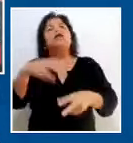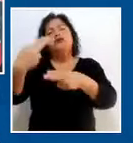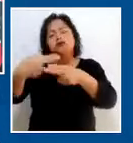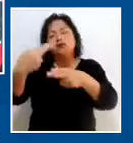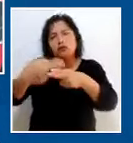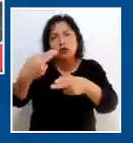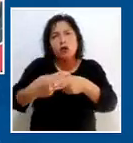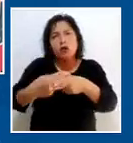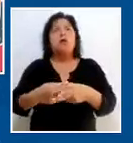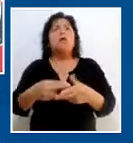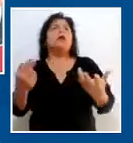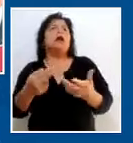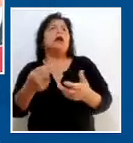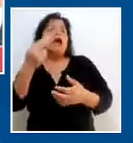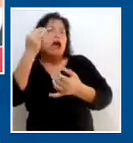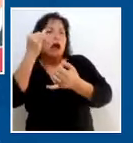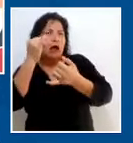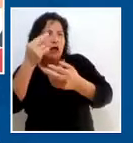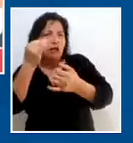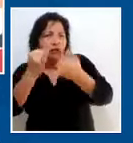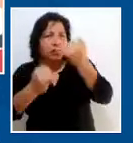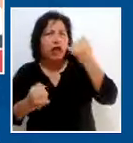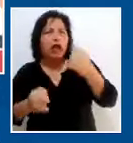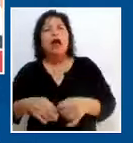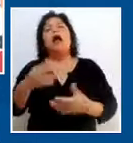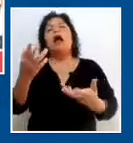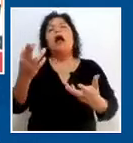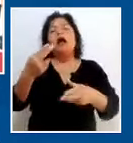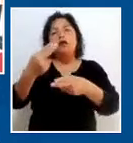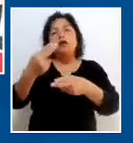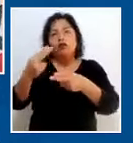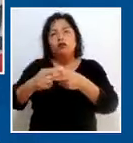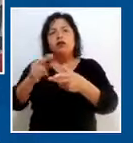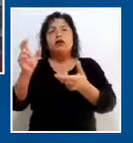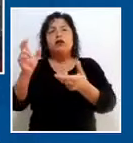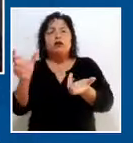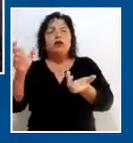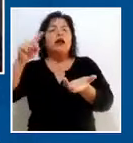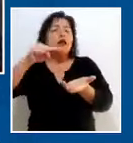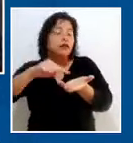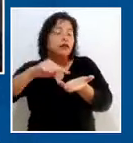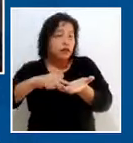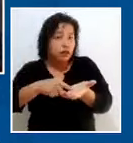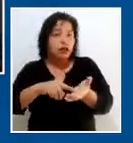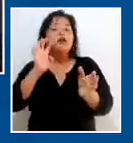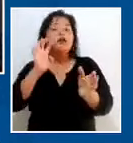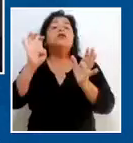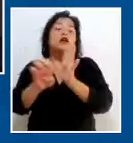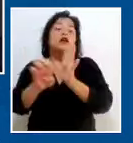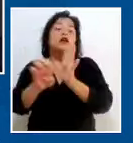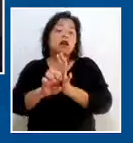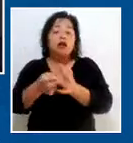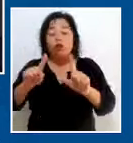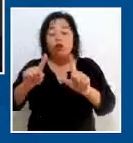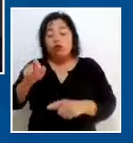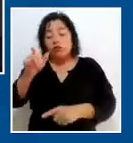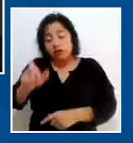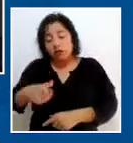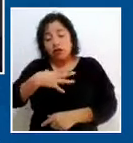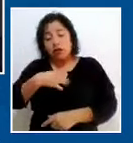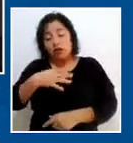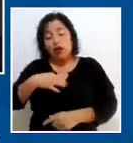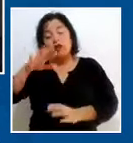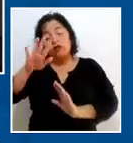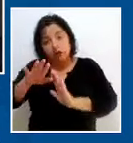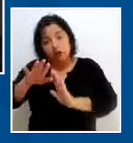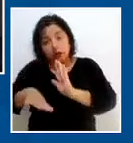identificación, nombre, apellidos, su número de documento de identidad. Cuando se trate, por ejemplo, de menores de edad o adolescentes que